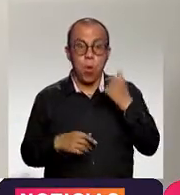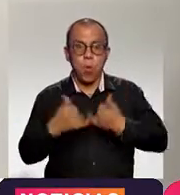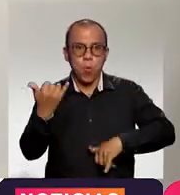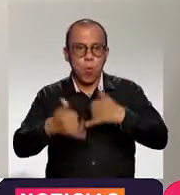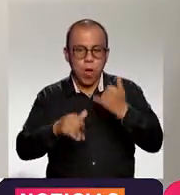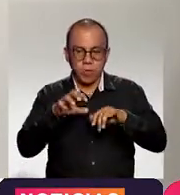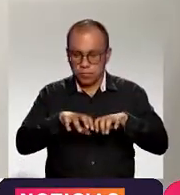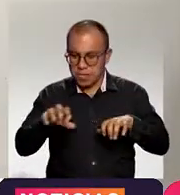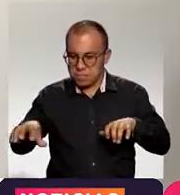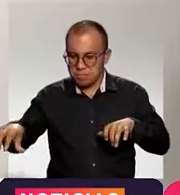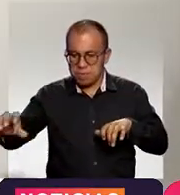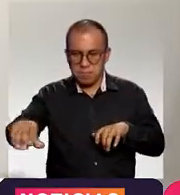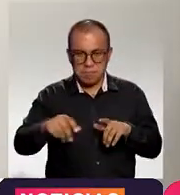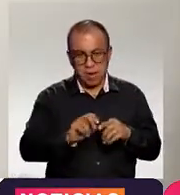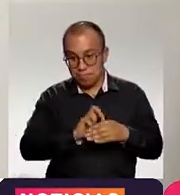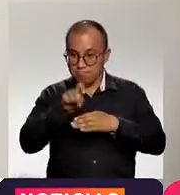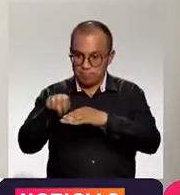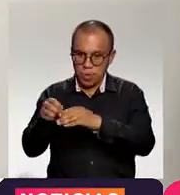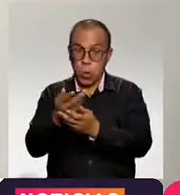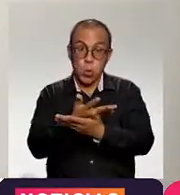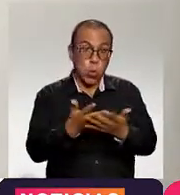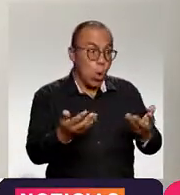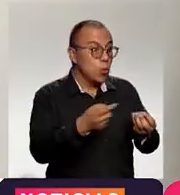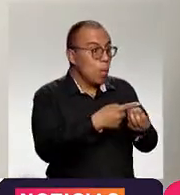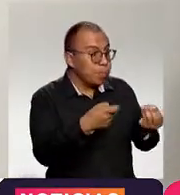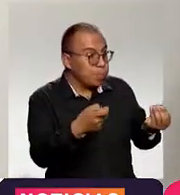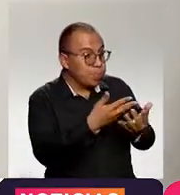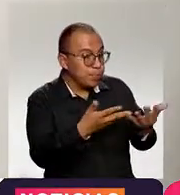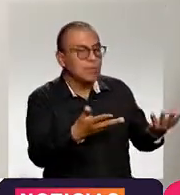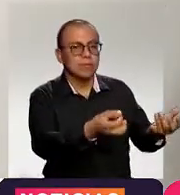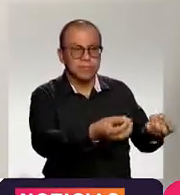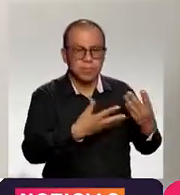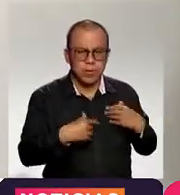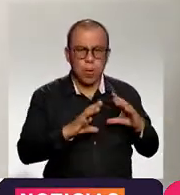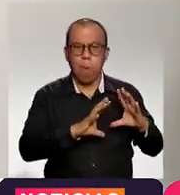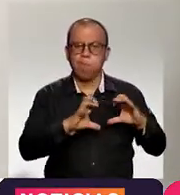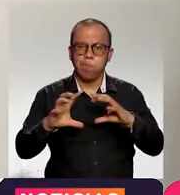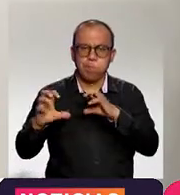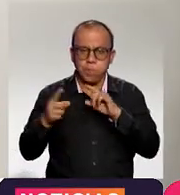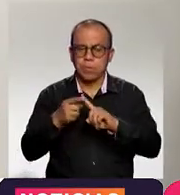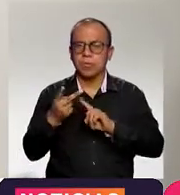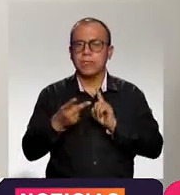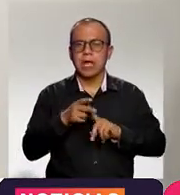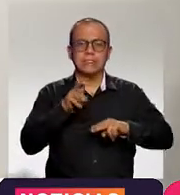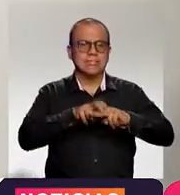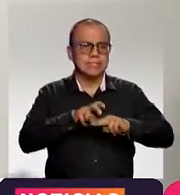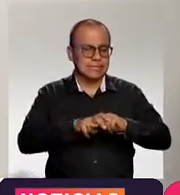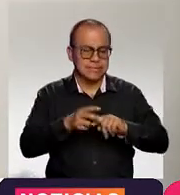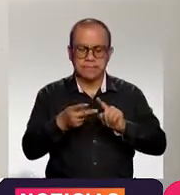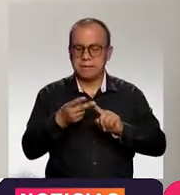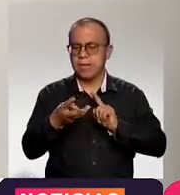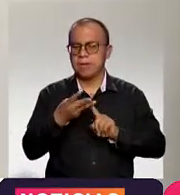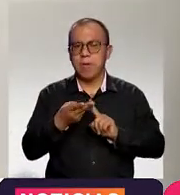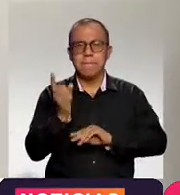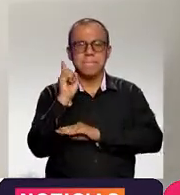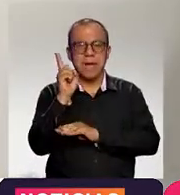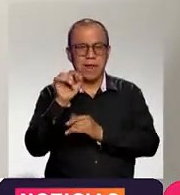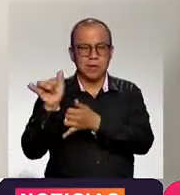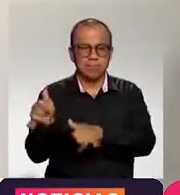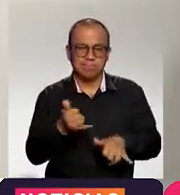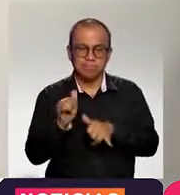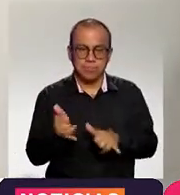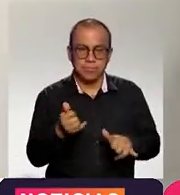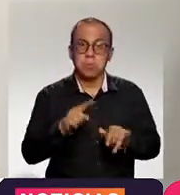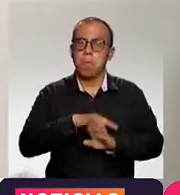en casa con los artículos o materiales que tengamos en ella, como cojines, sillas, palos de escoba,